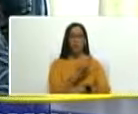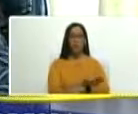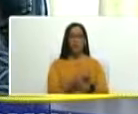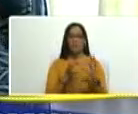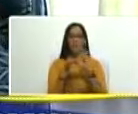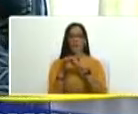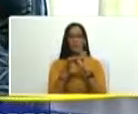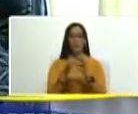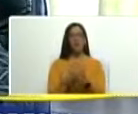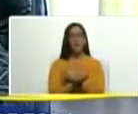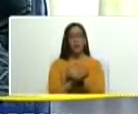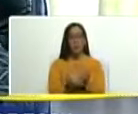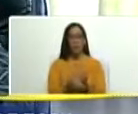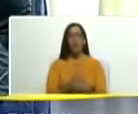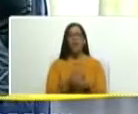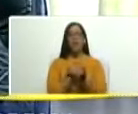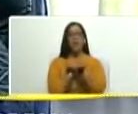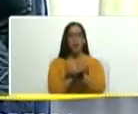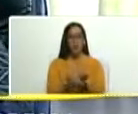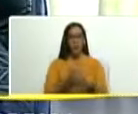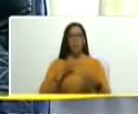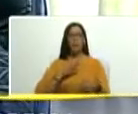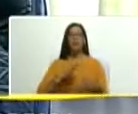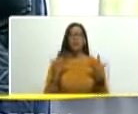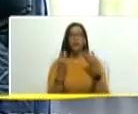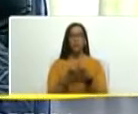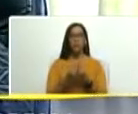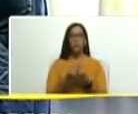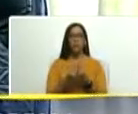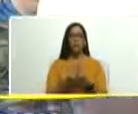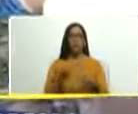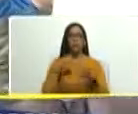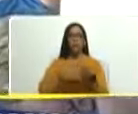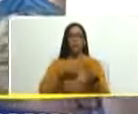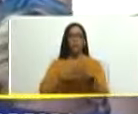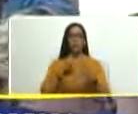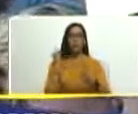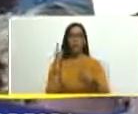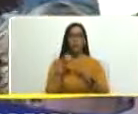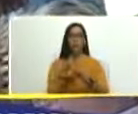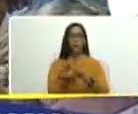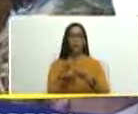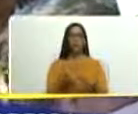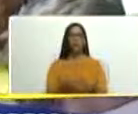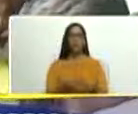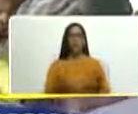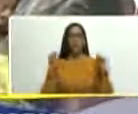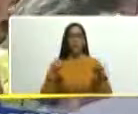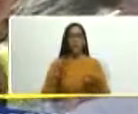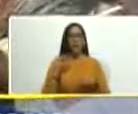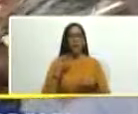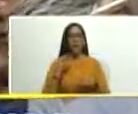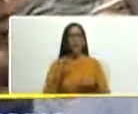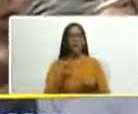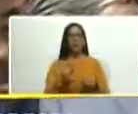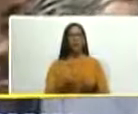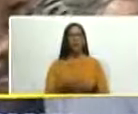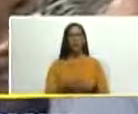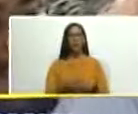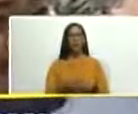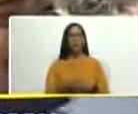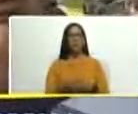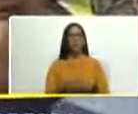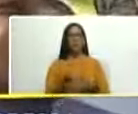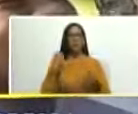es el amor por estar juntos, luchar por un objetivo, en este momento